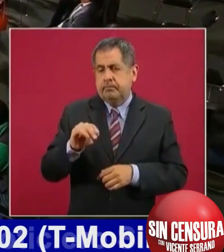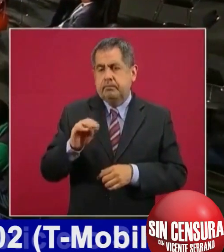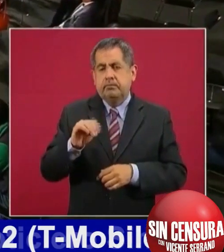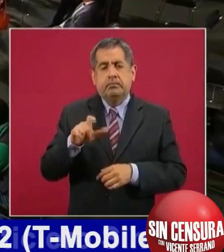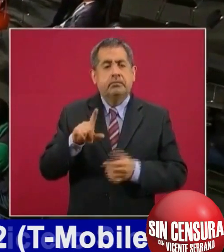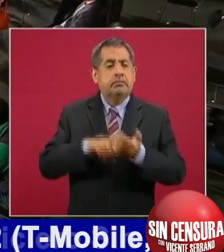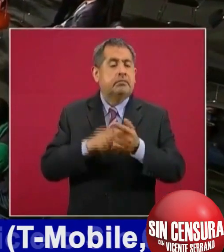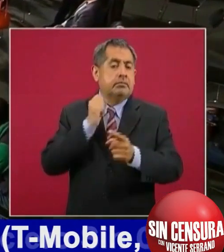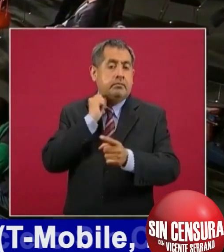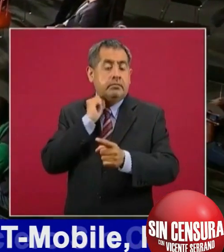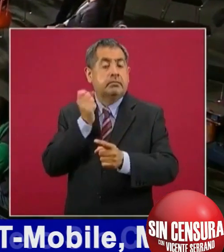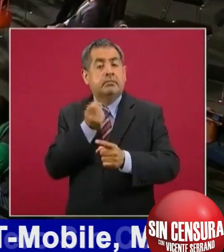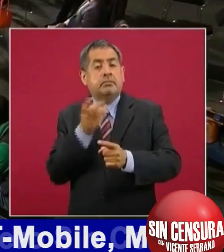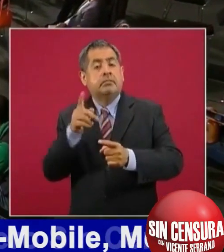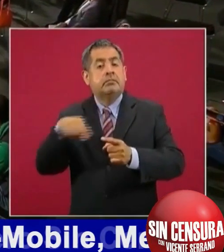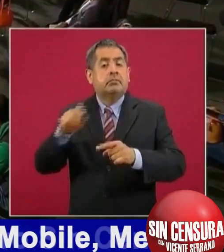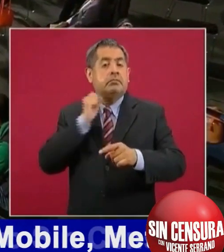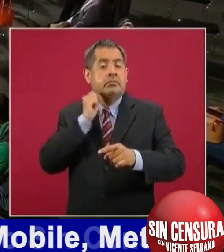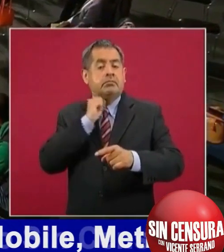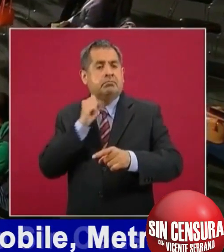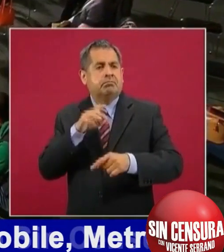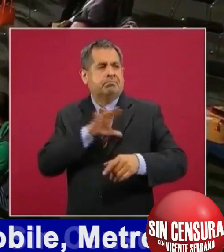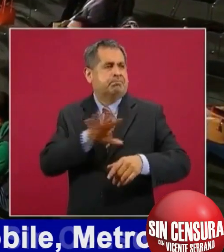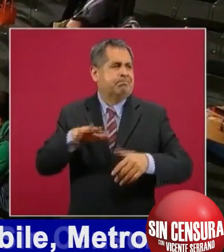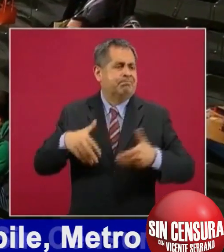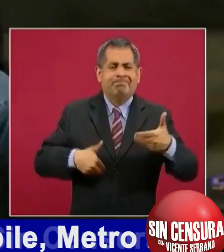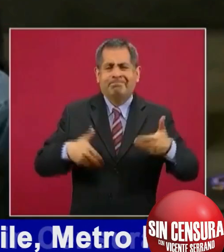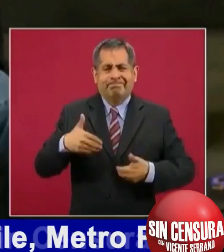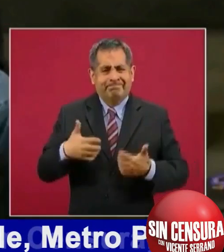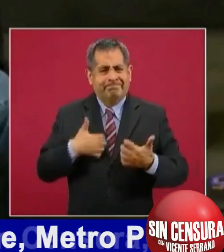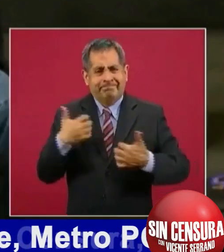algunos senadores se mostraron molestos con